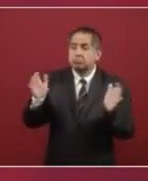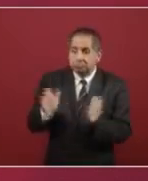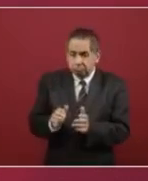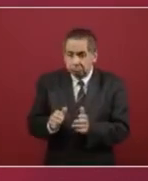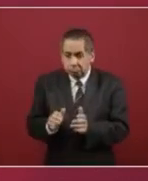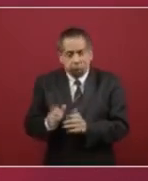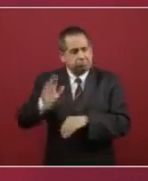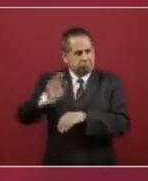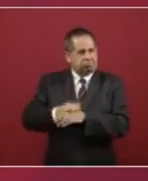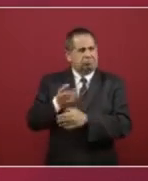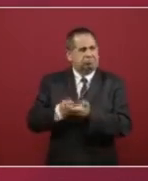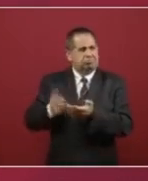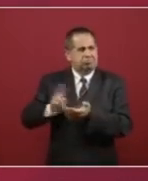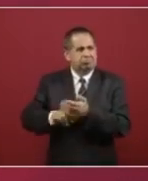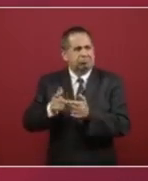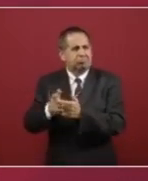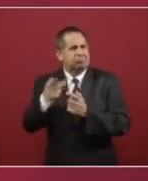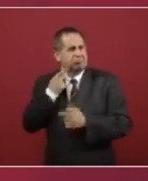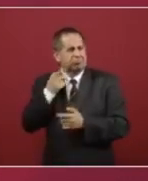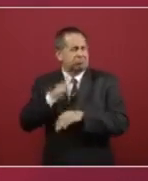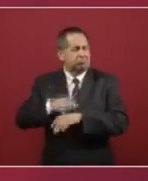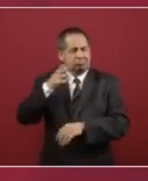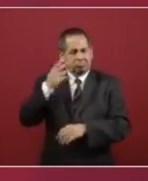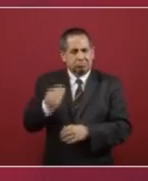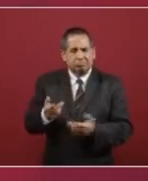que en México.